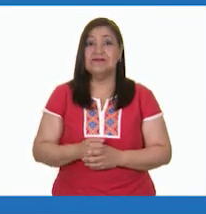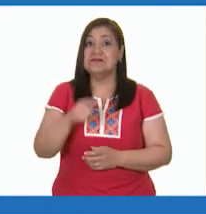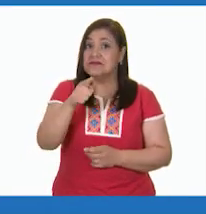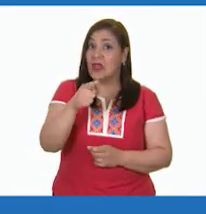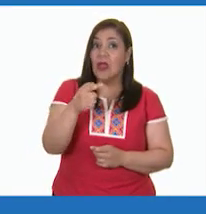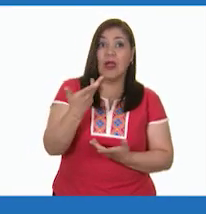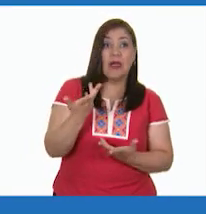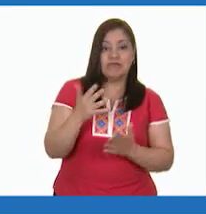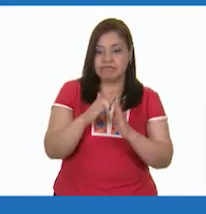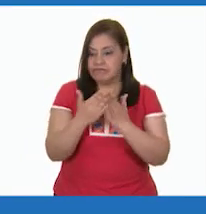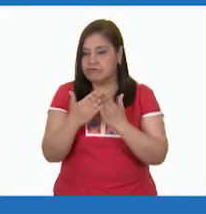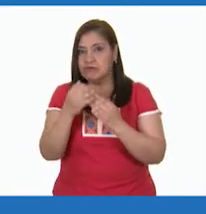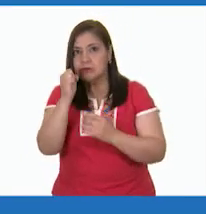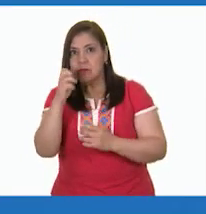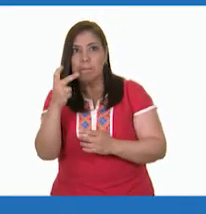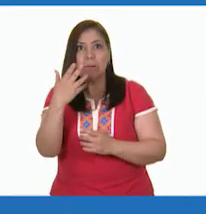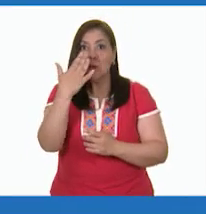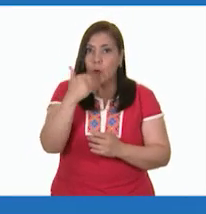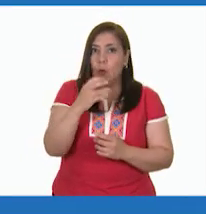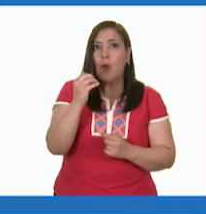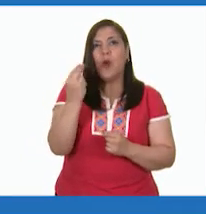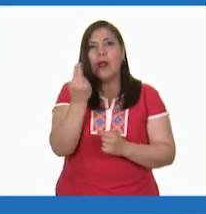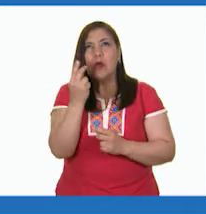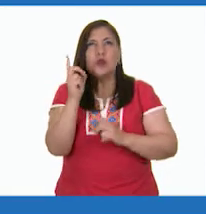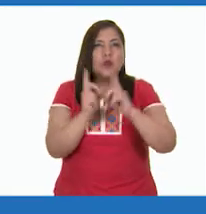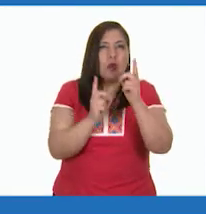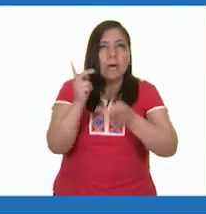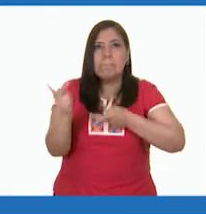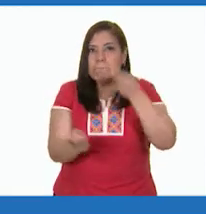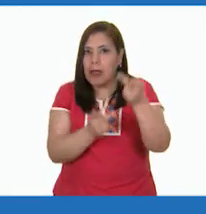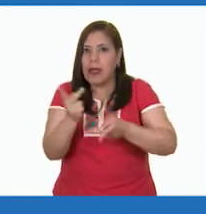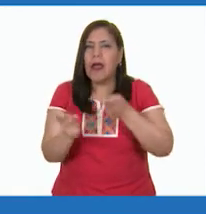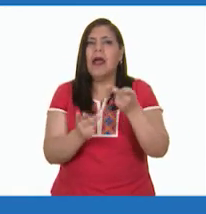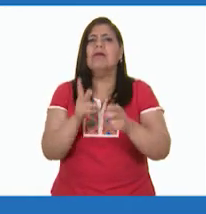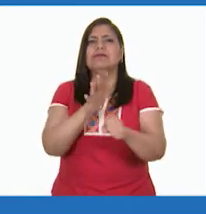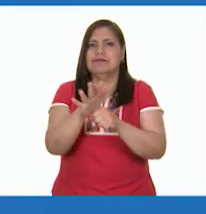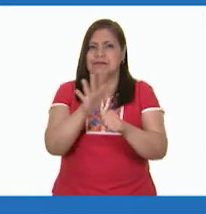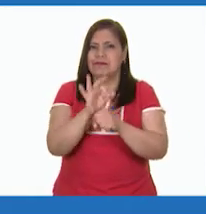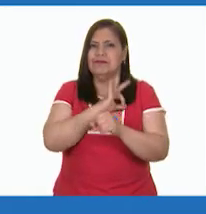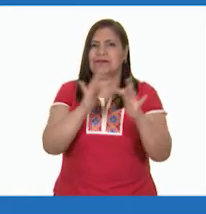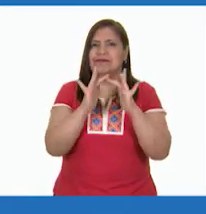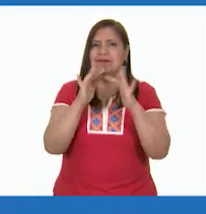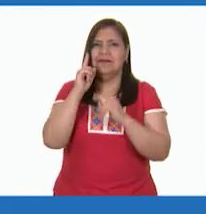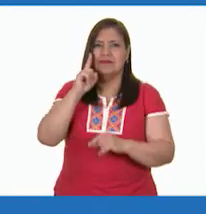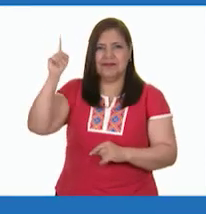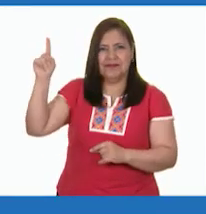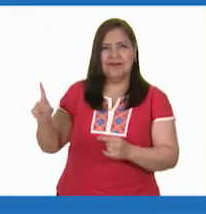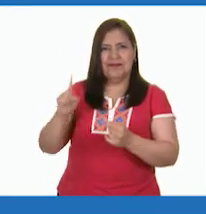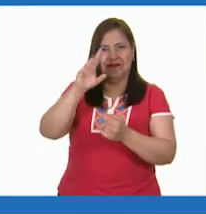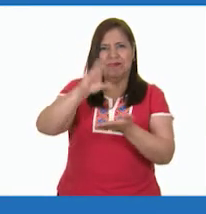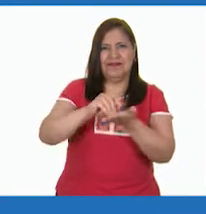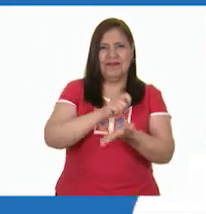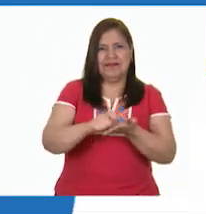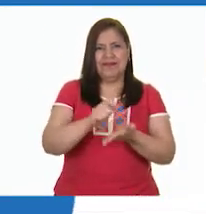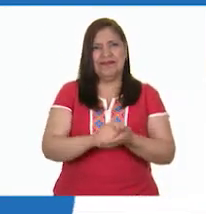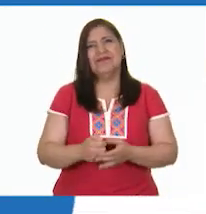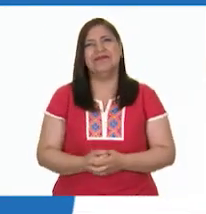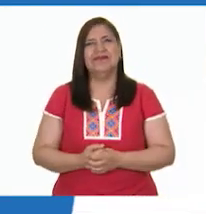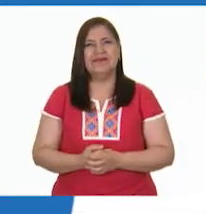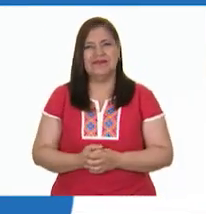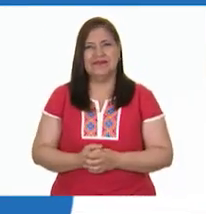Si no tienes el libro de texto o necesitas ayuda para resolver tus dudas, contáctanos.